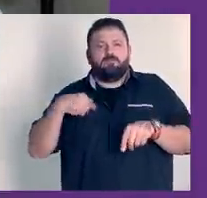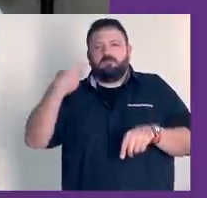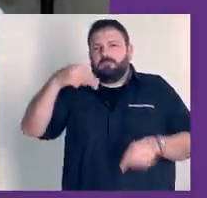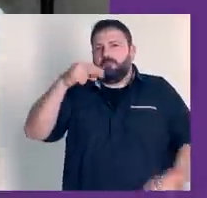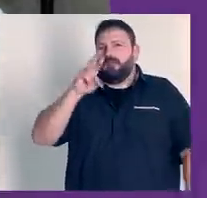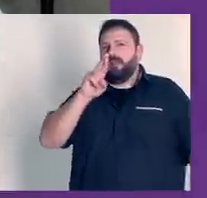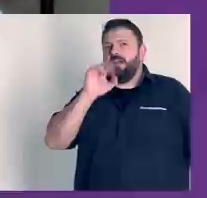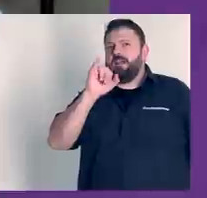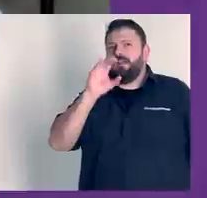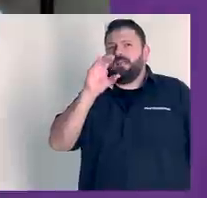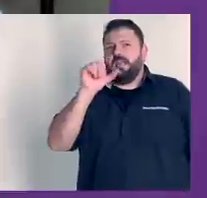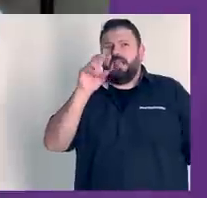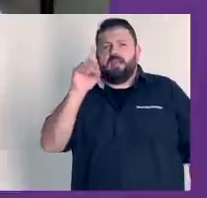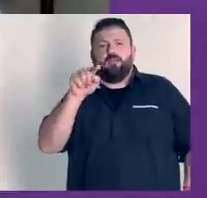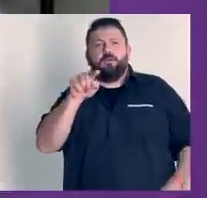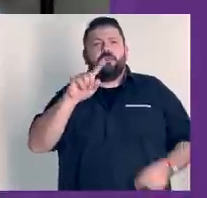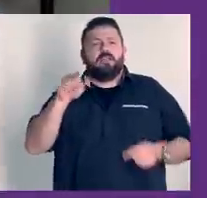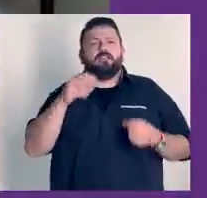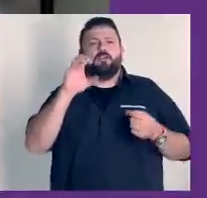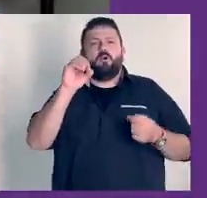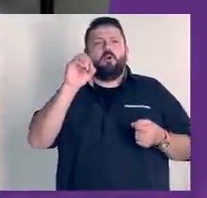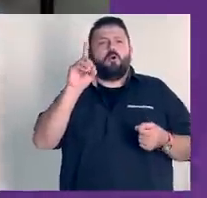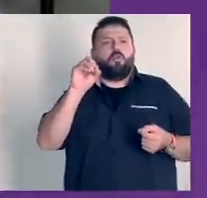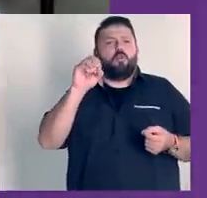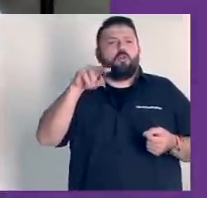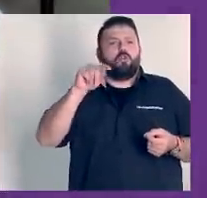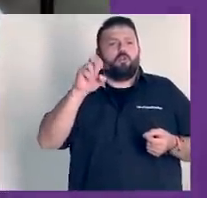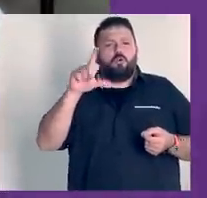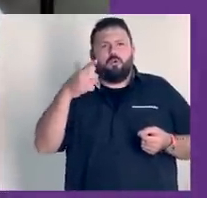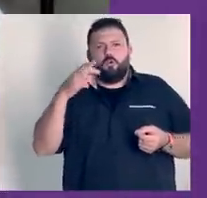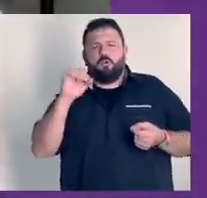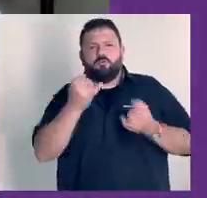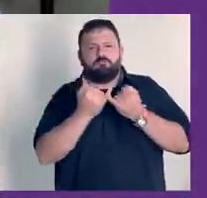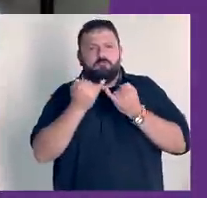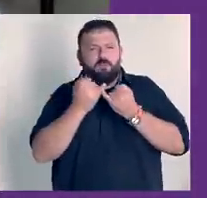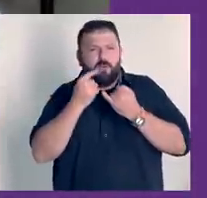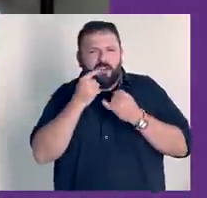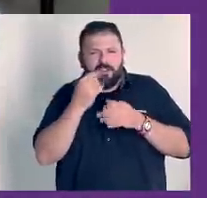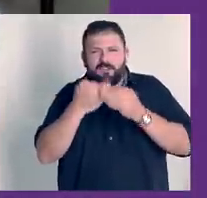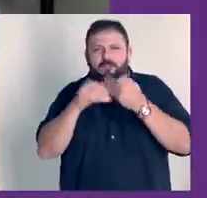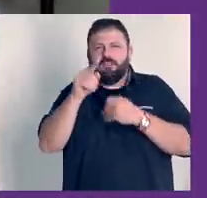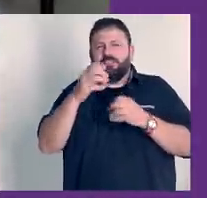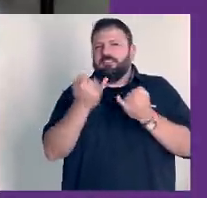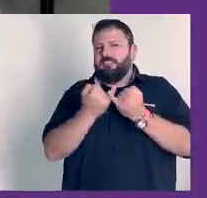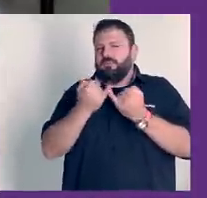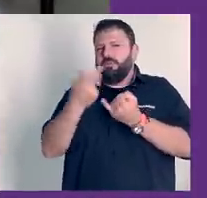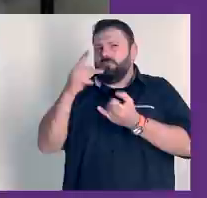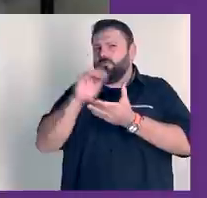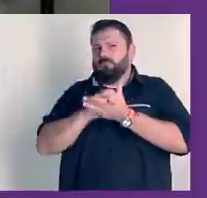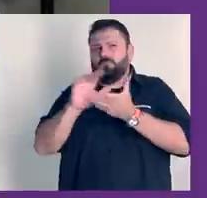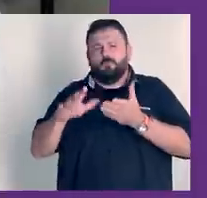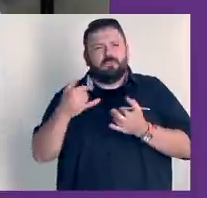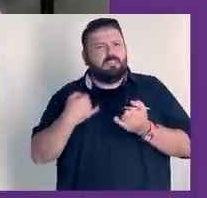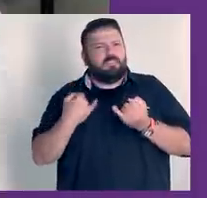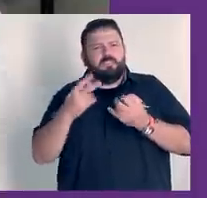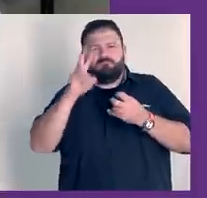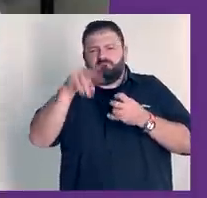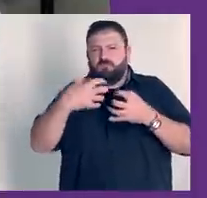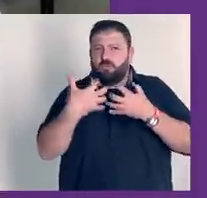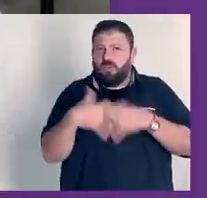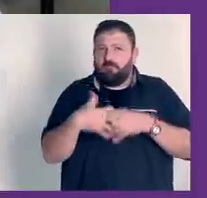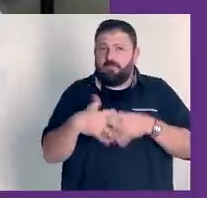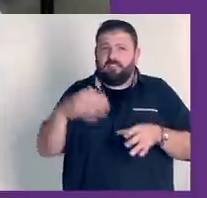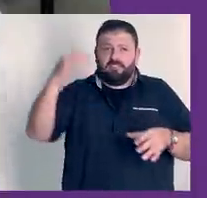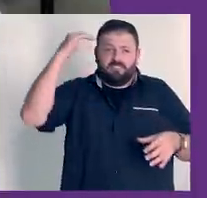es odontólogo, es endodoncista, y su esposa preciosa, que es para mí una hermanita igual, es empresaria, y con